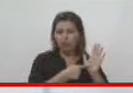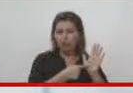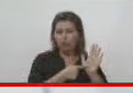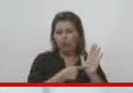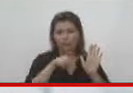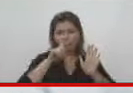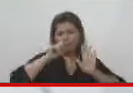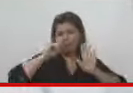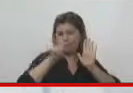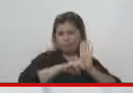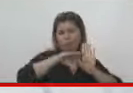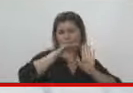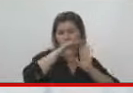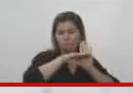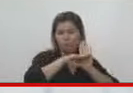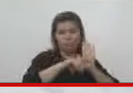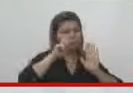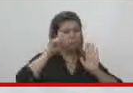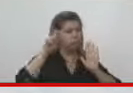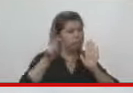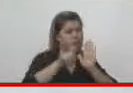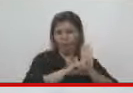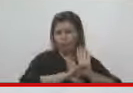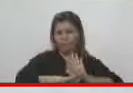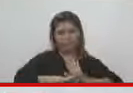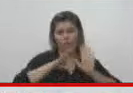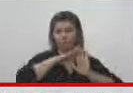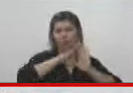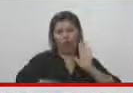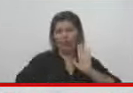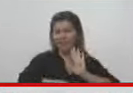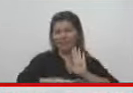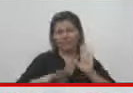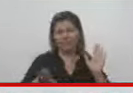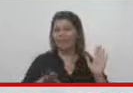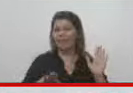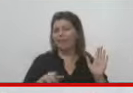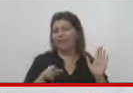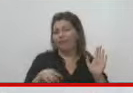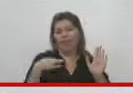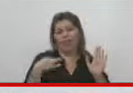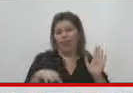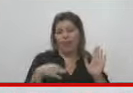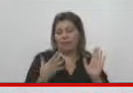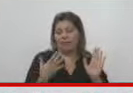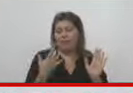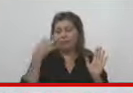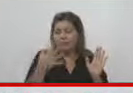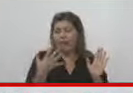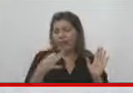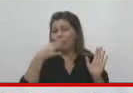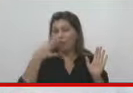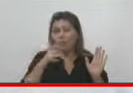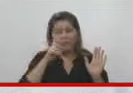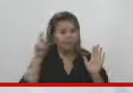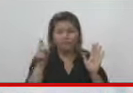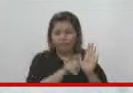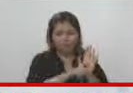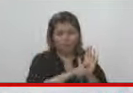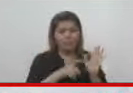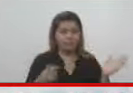absolutamente todas las normas sustanciales que debe regir el DNU del Poder Ejecutivo. Básicamente